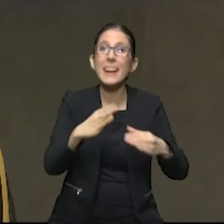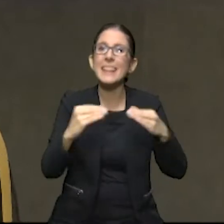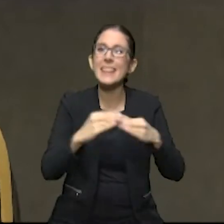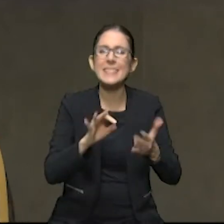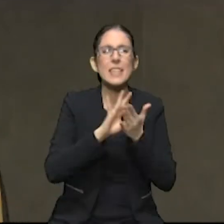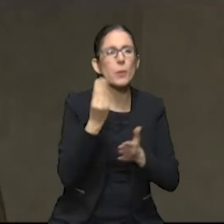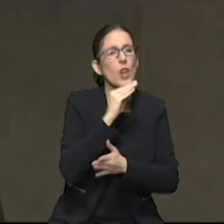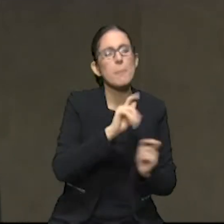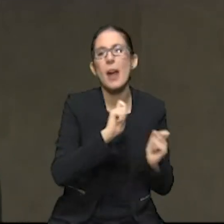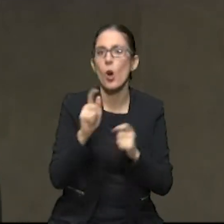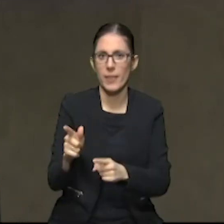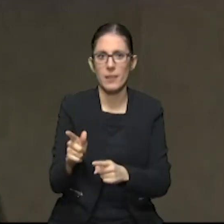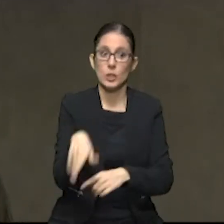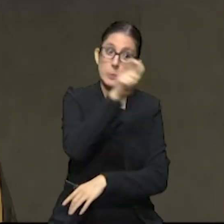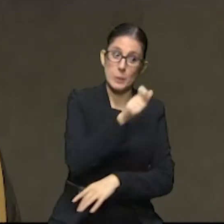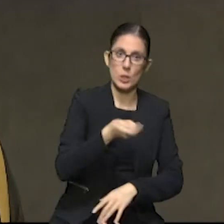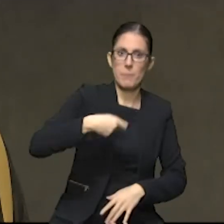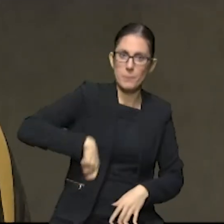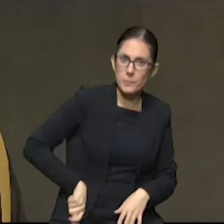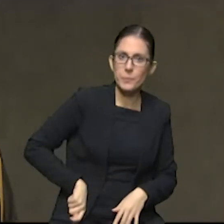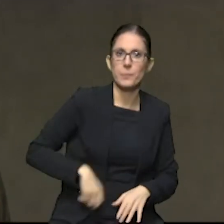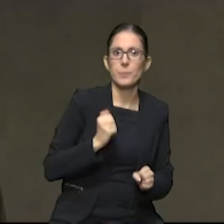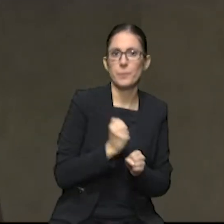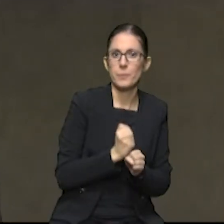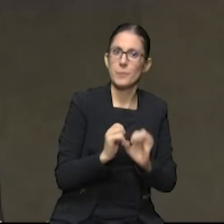y la profesionalización del sector.